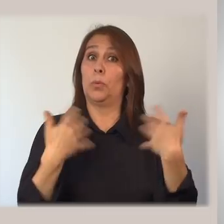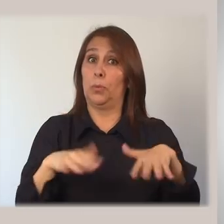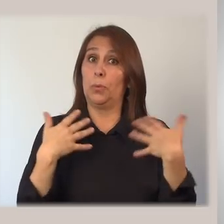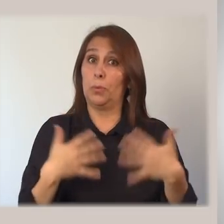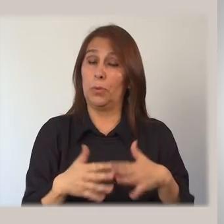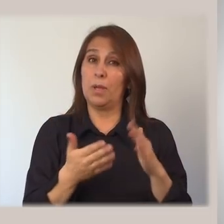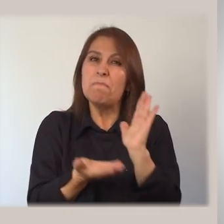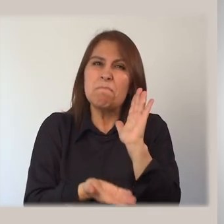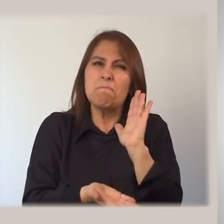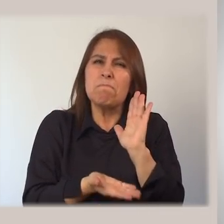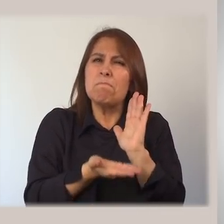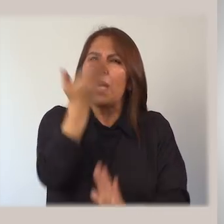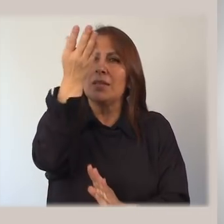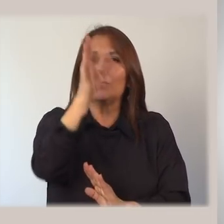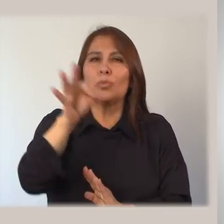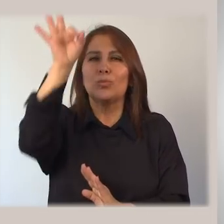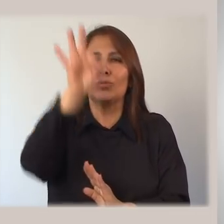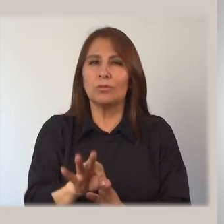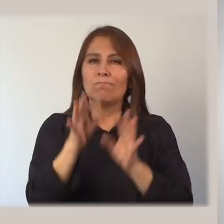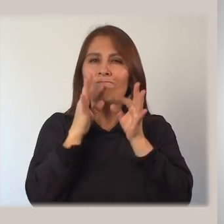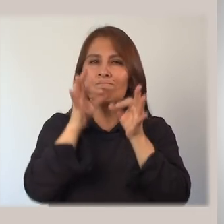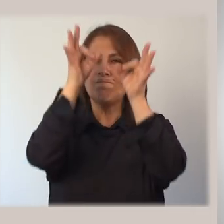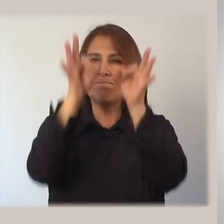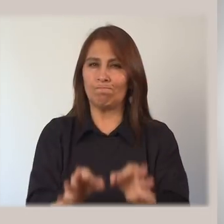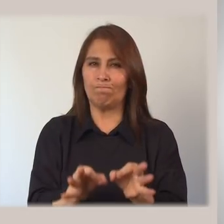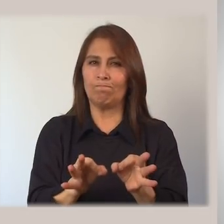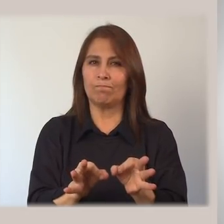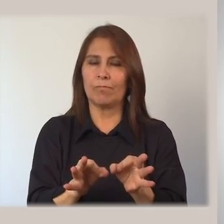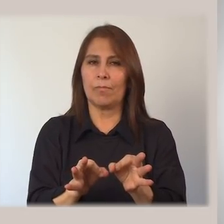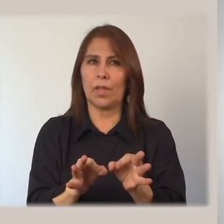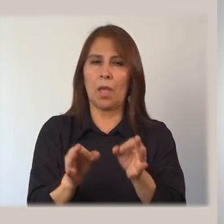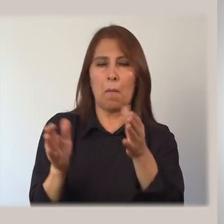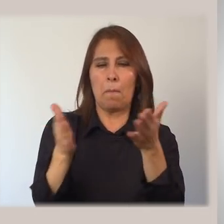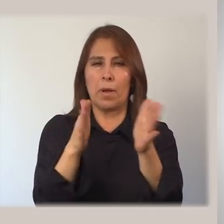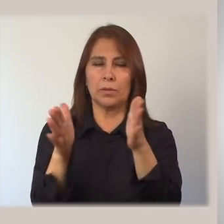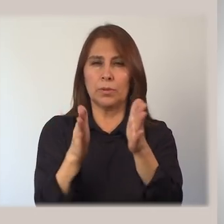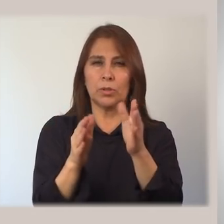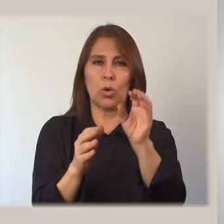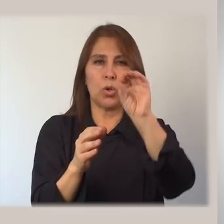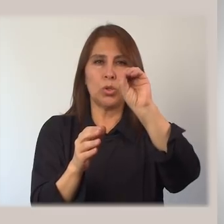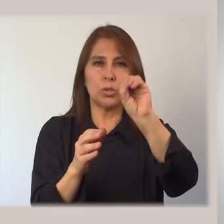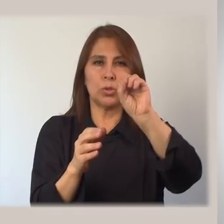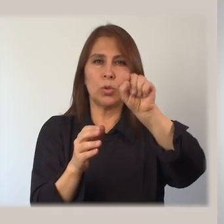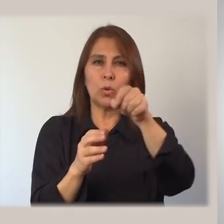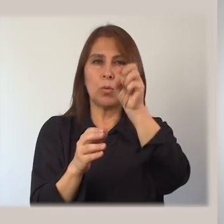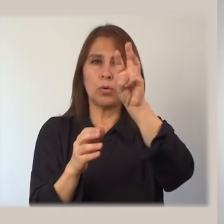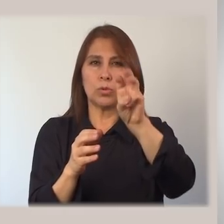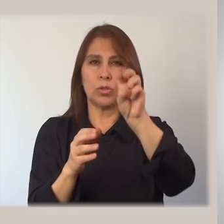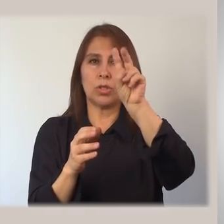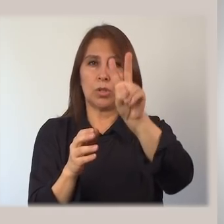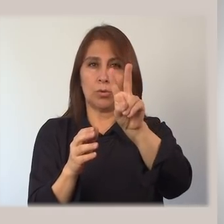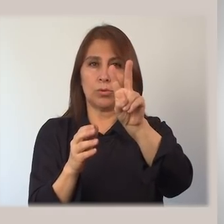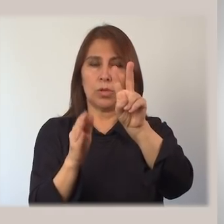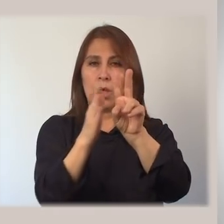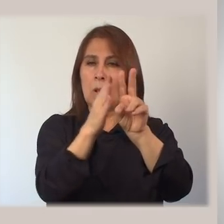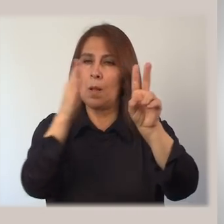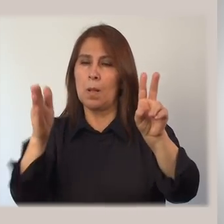mejoraron su calificación con un incremento en el porcentaje de cumplimiento que osciló entre